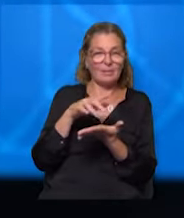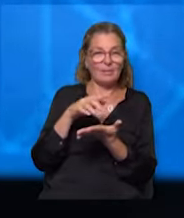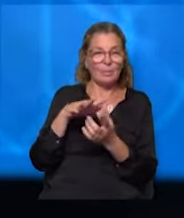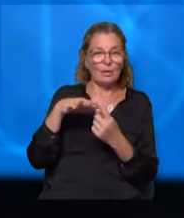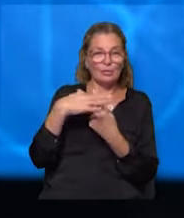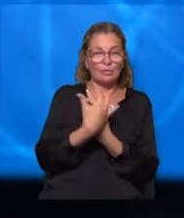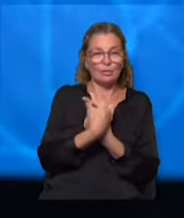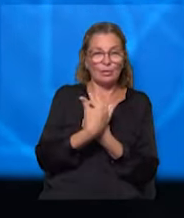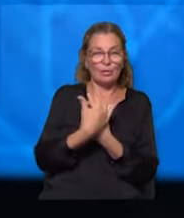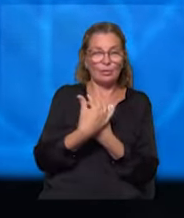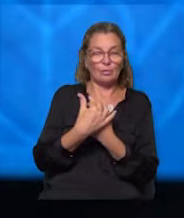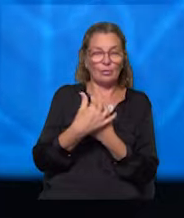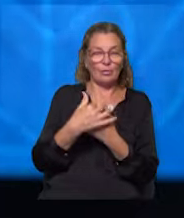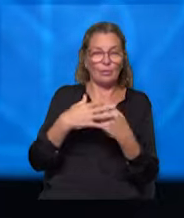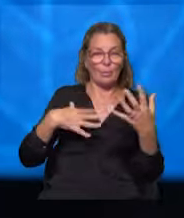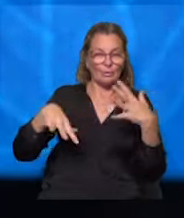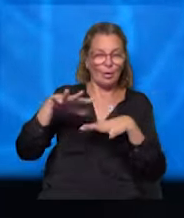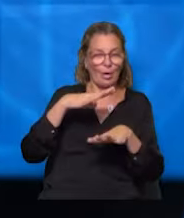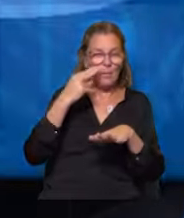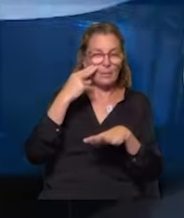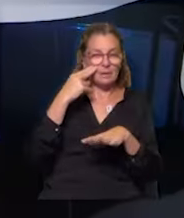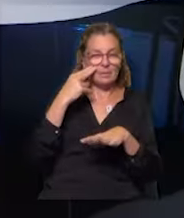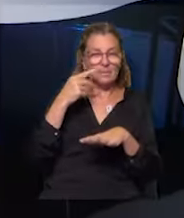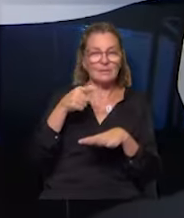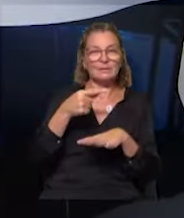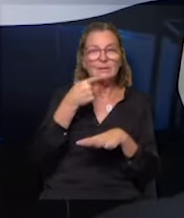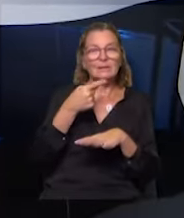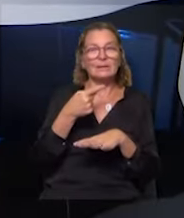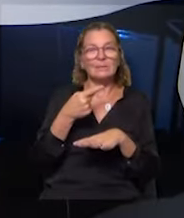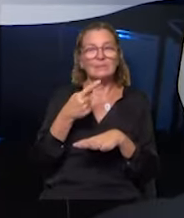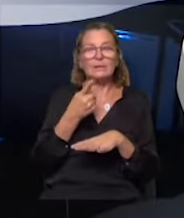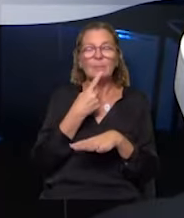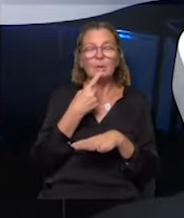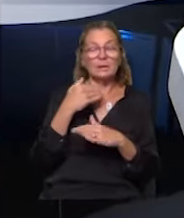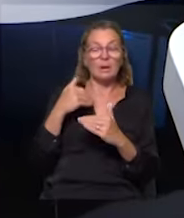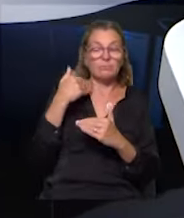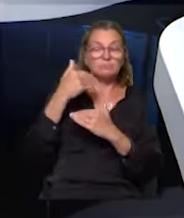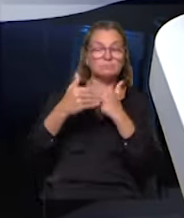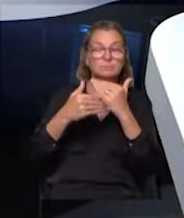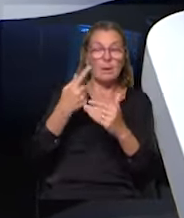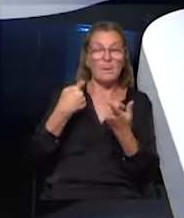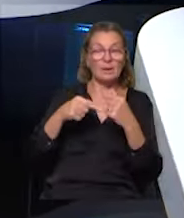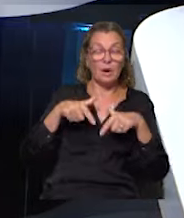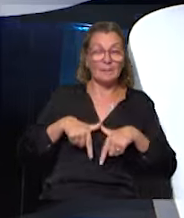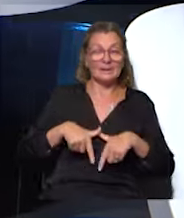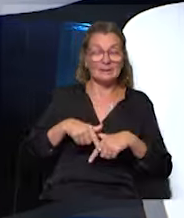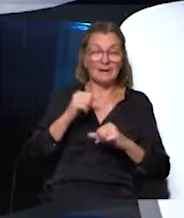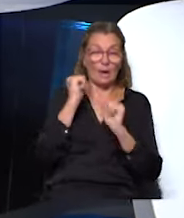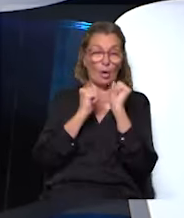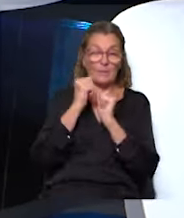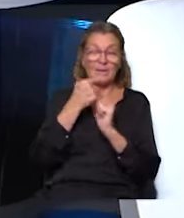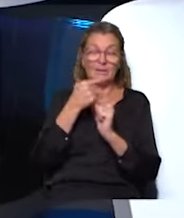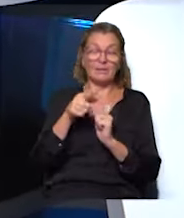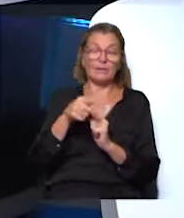de desorden macroeconómico de desorden financiero ahora destacas que esto se debe a políticas de largo plazo sin embargo la ministra reche dice que esto